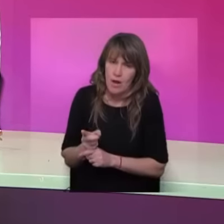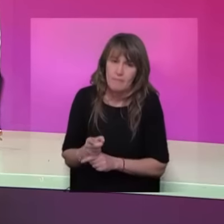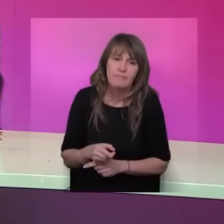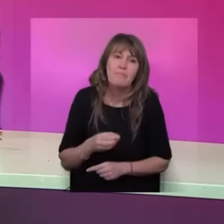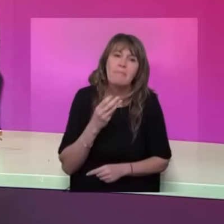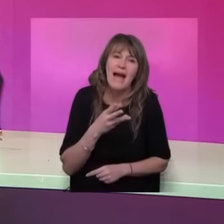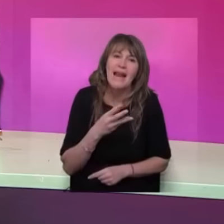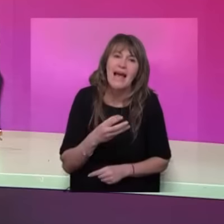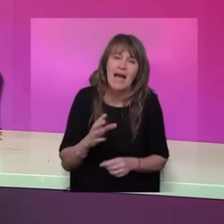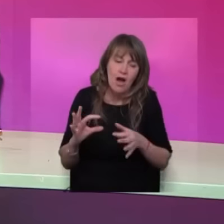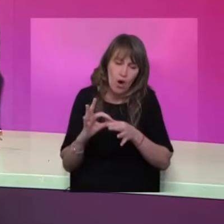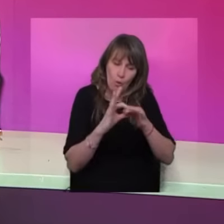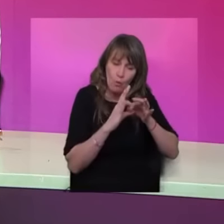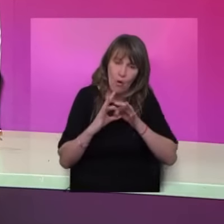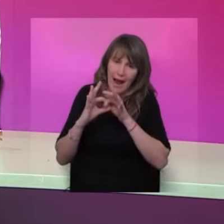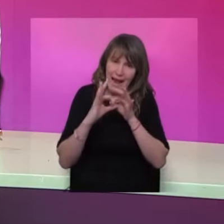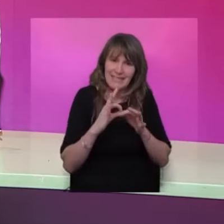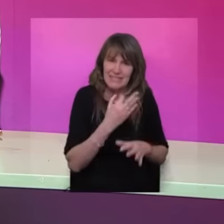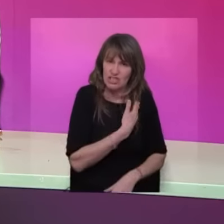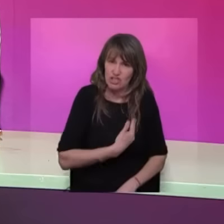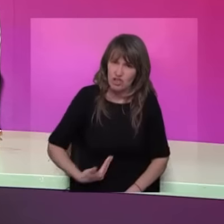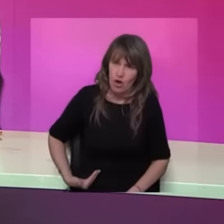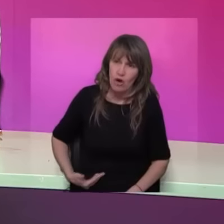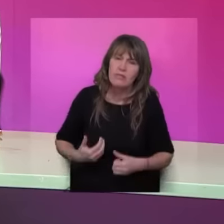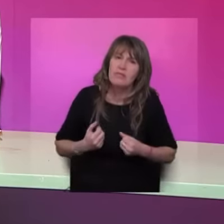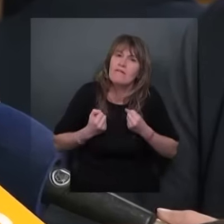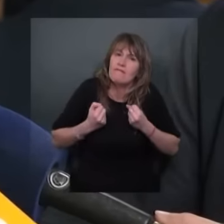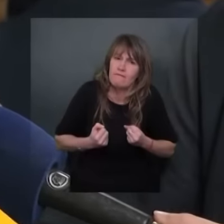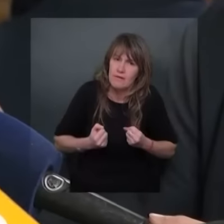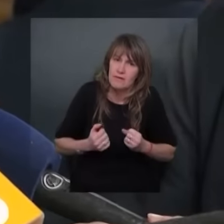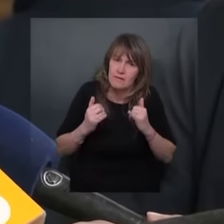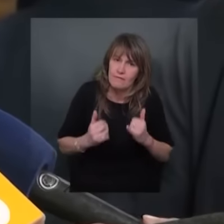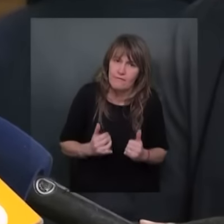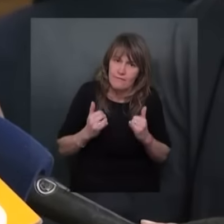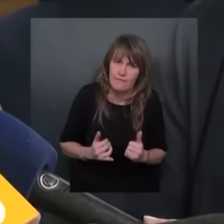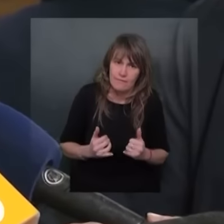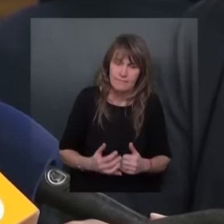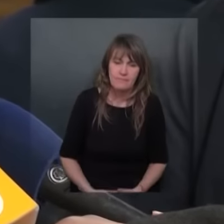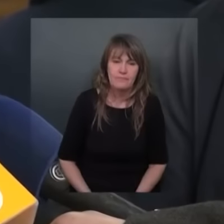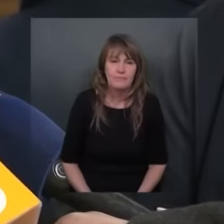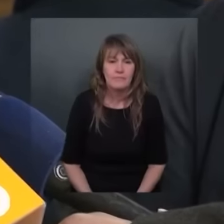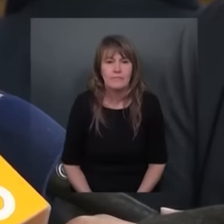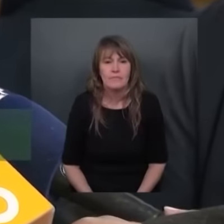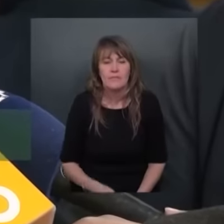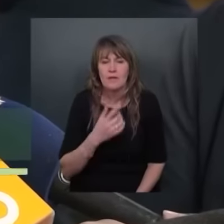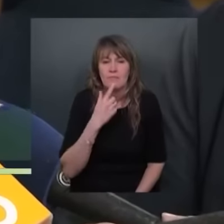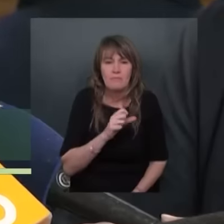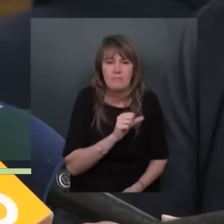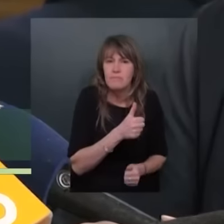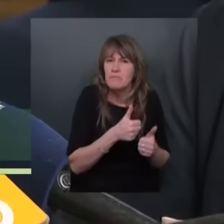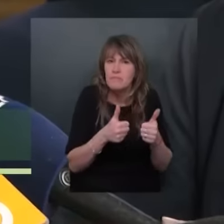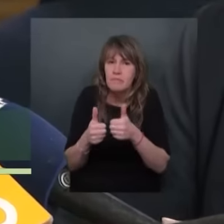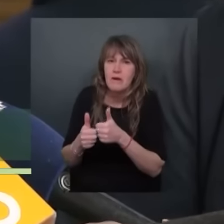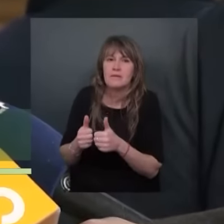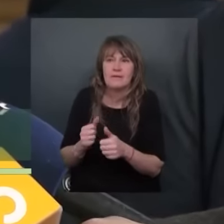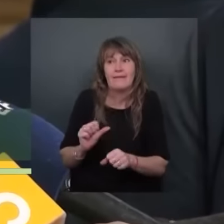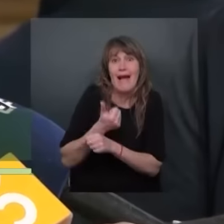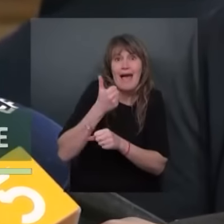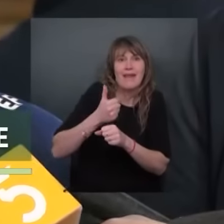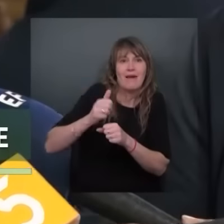lograr que la coalición de gobierno siga en el poder si a todos nos va bien le ganamos el frente amplio Así que si lo de